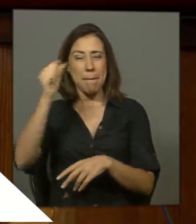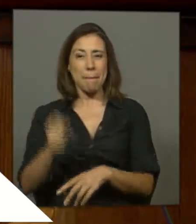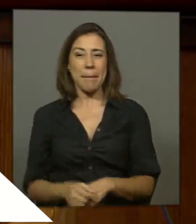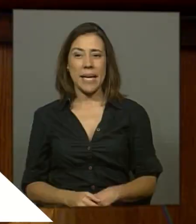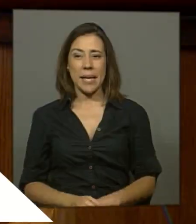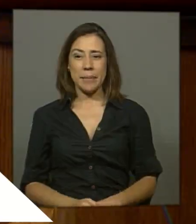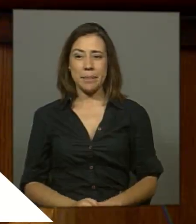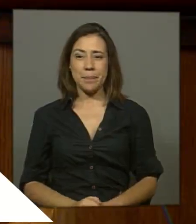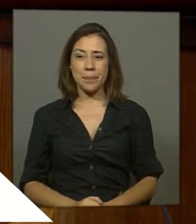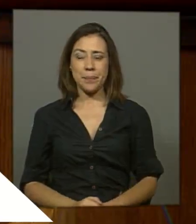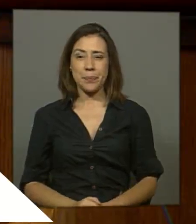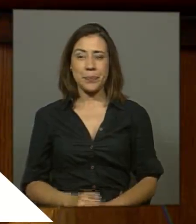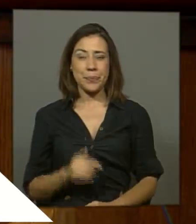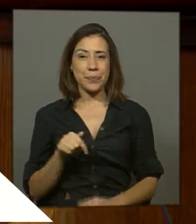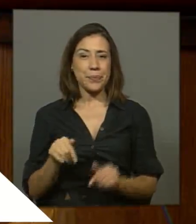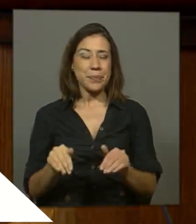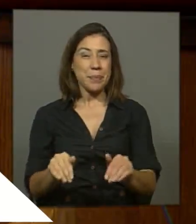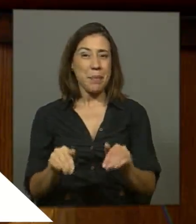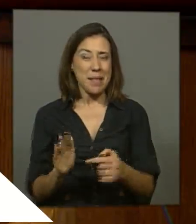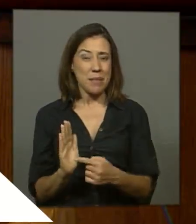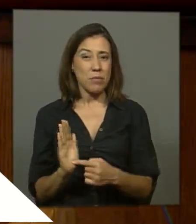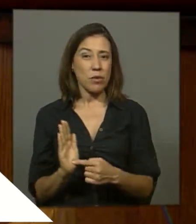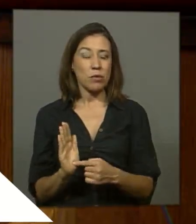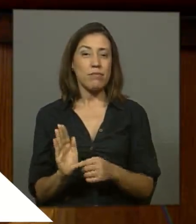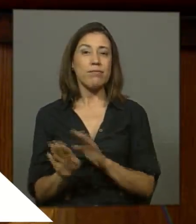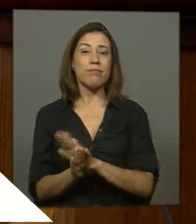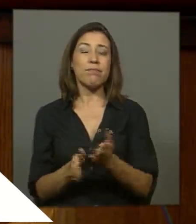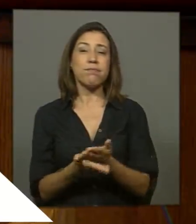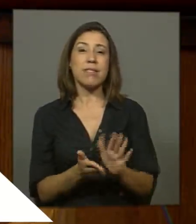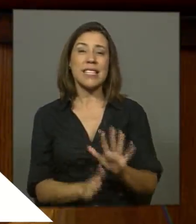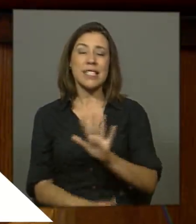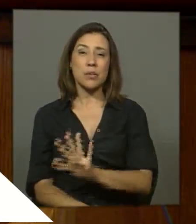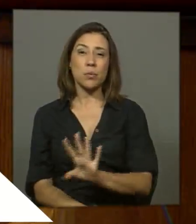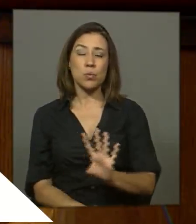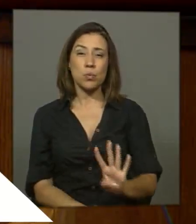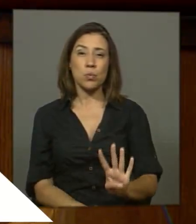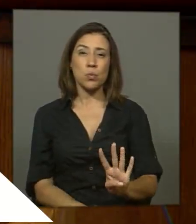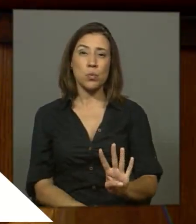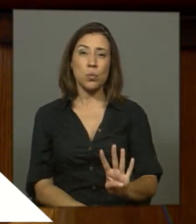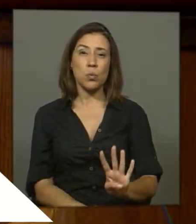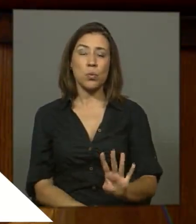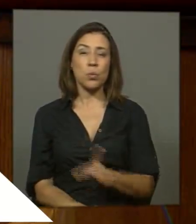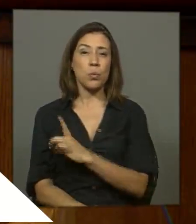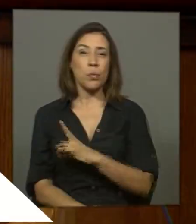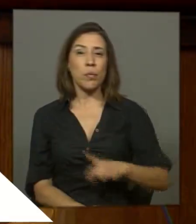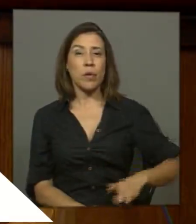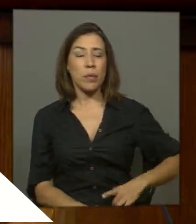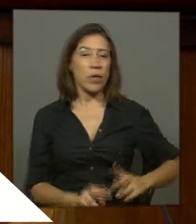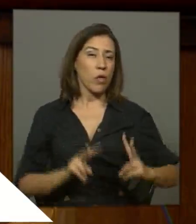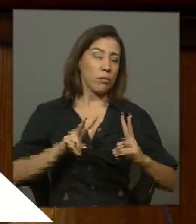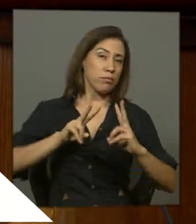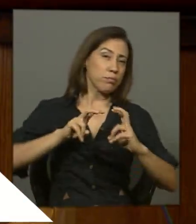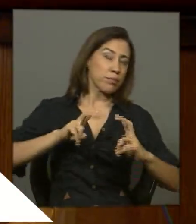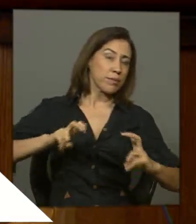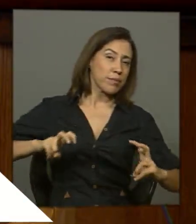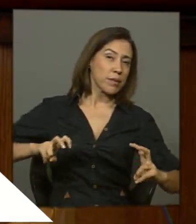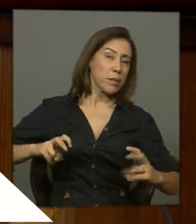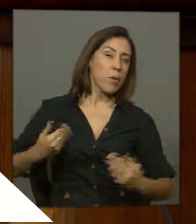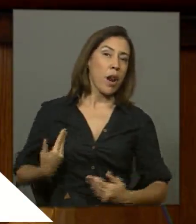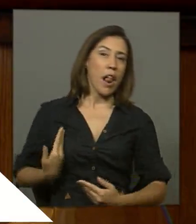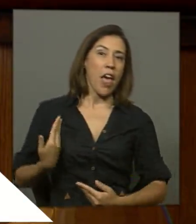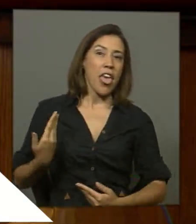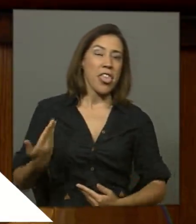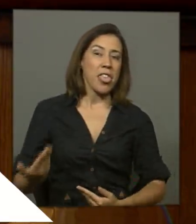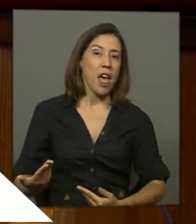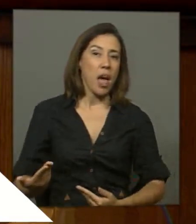además en esta misma causa se sobres yó a los 54 parlamentarios investigados por haber otorgado